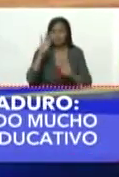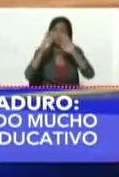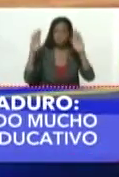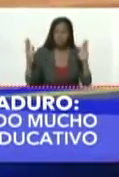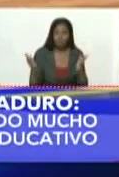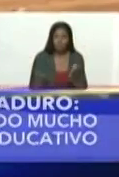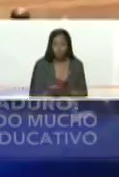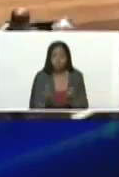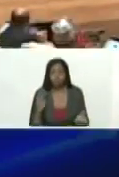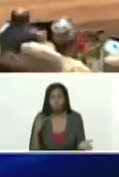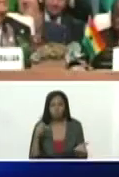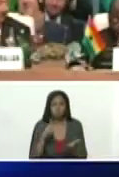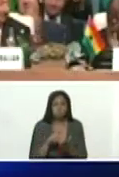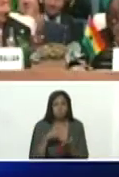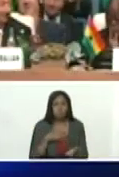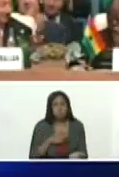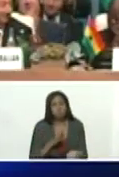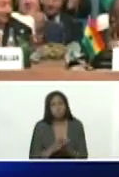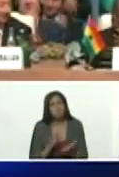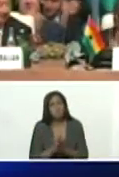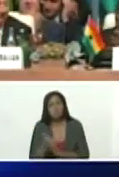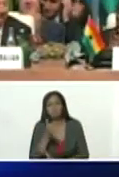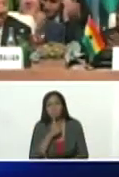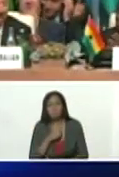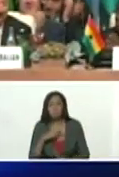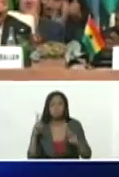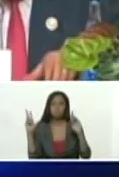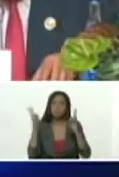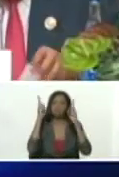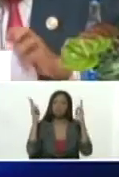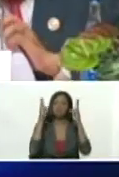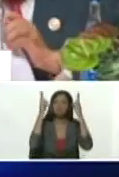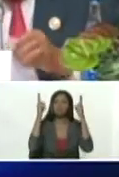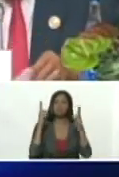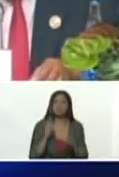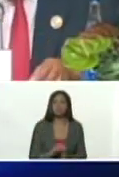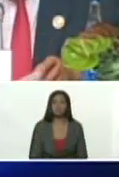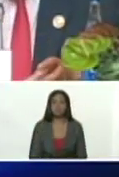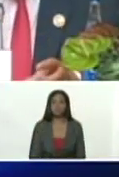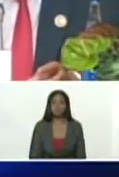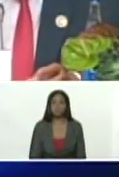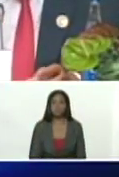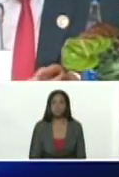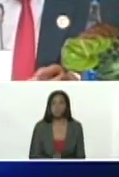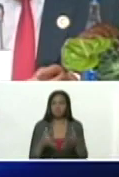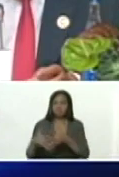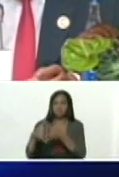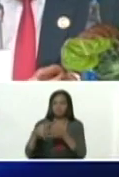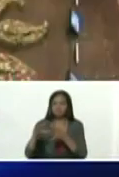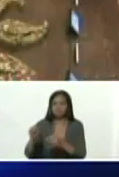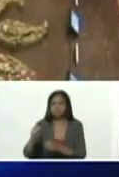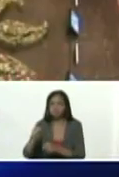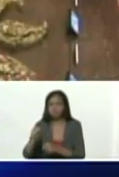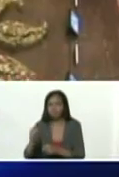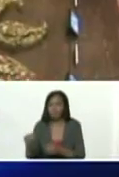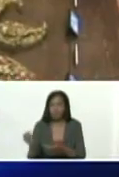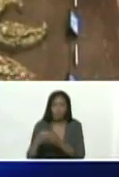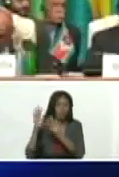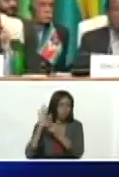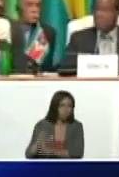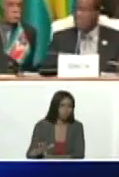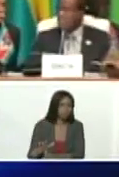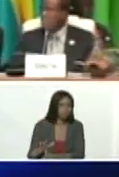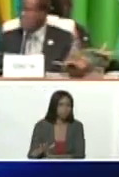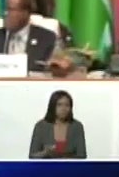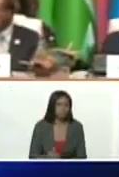estoy, tranquilito y victorioso. Imperio gringo ha sido derrotado otra vez.